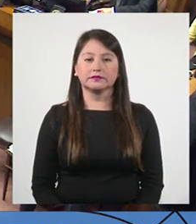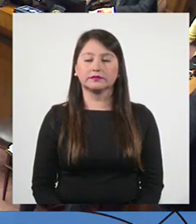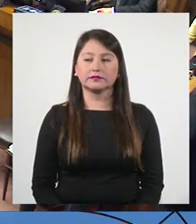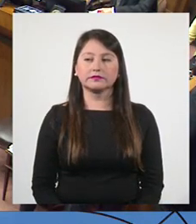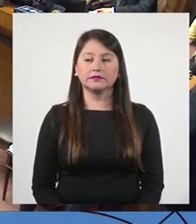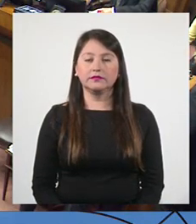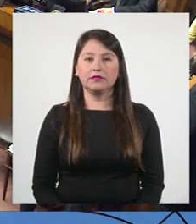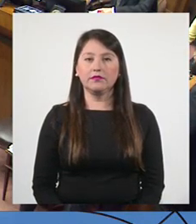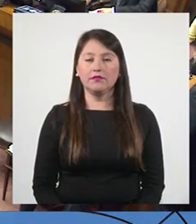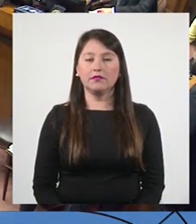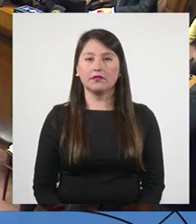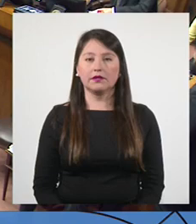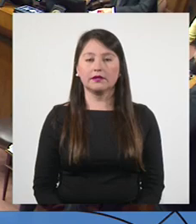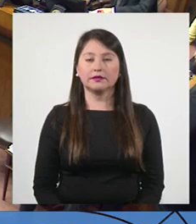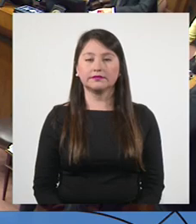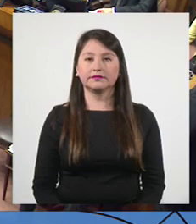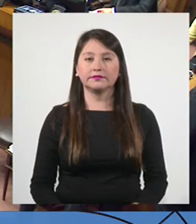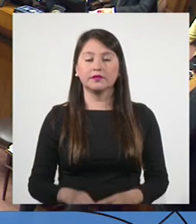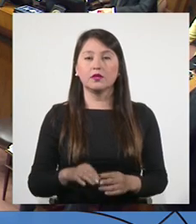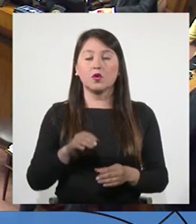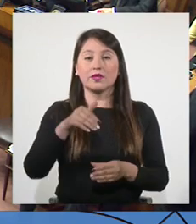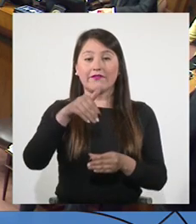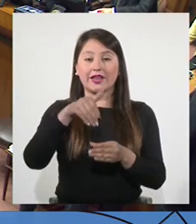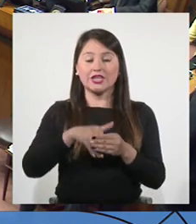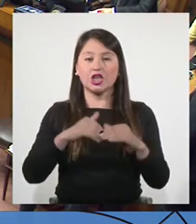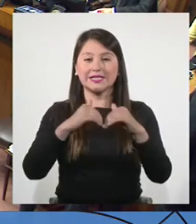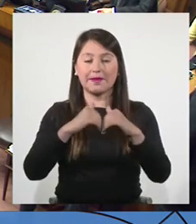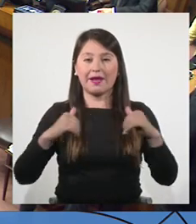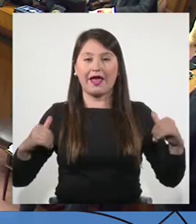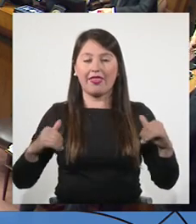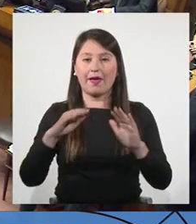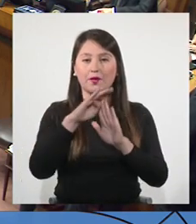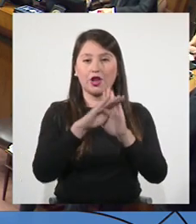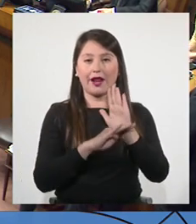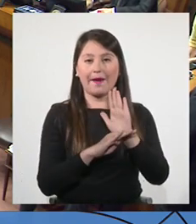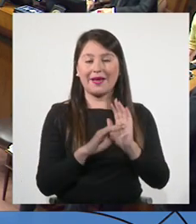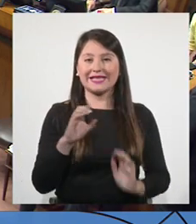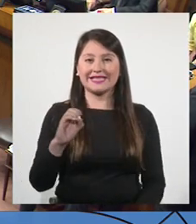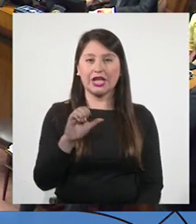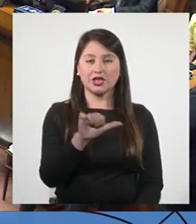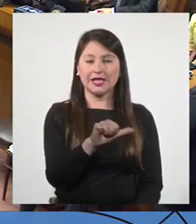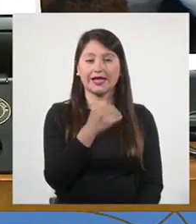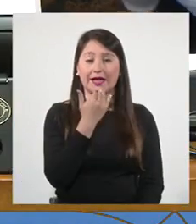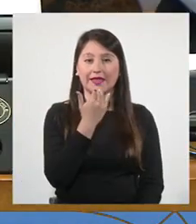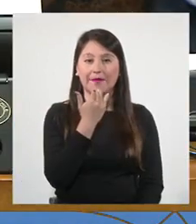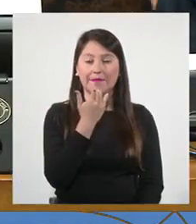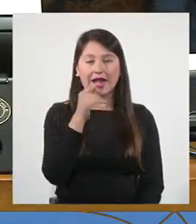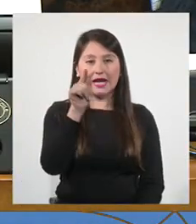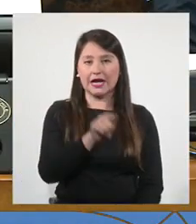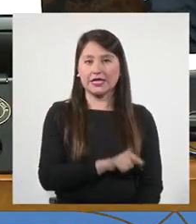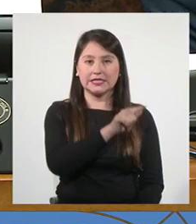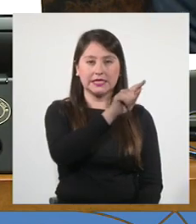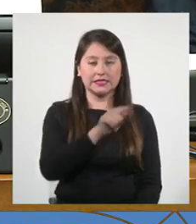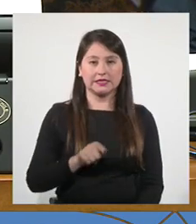Bueno, corresponde a una votación separada de la clase 1 del programa 06, que también fue rechazado,